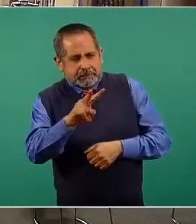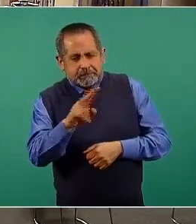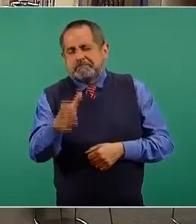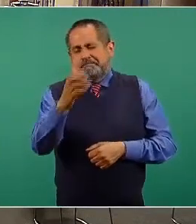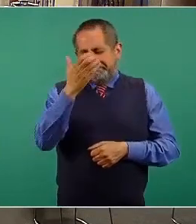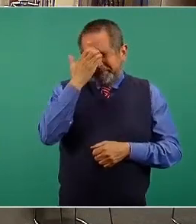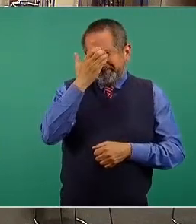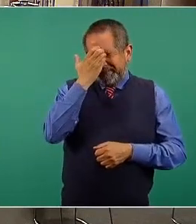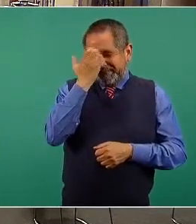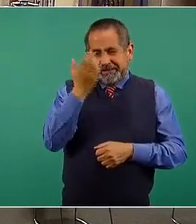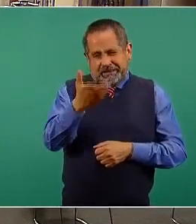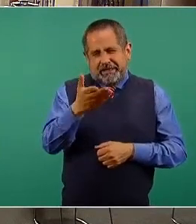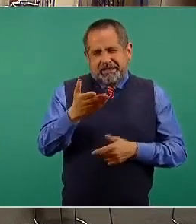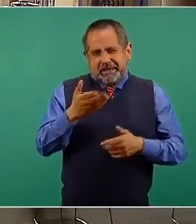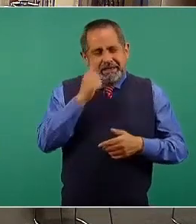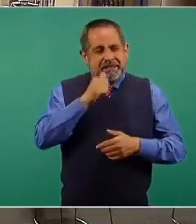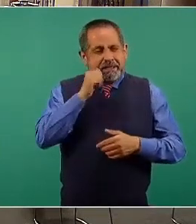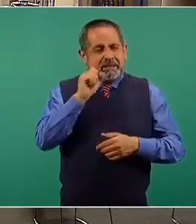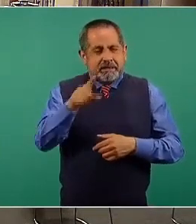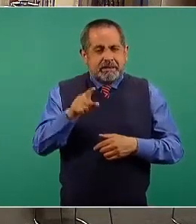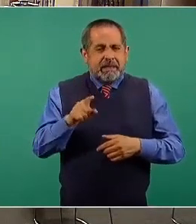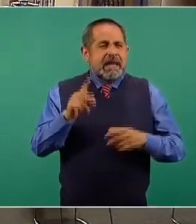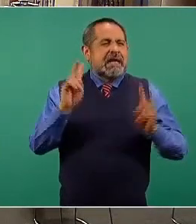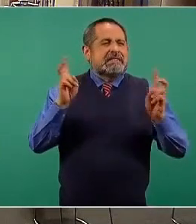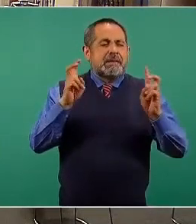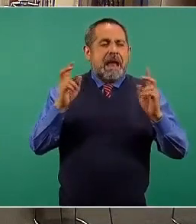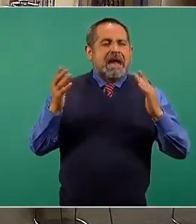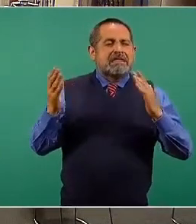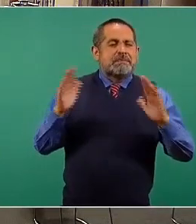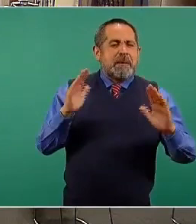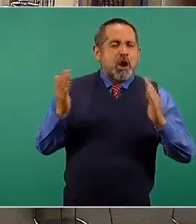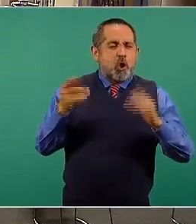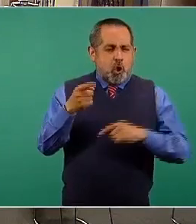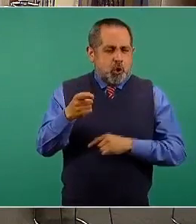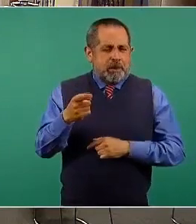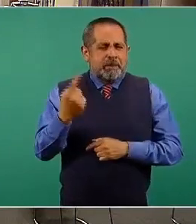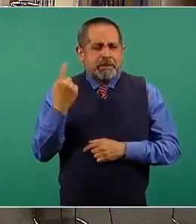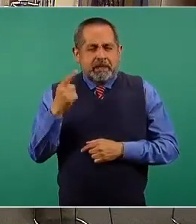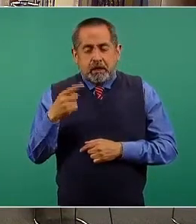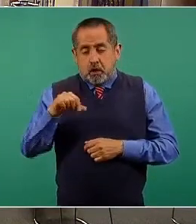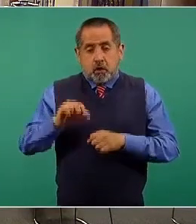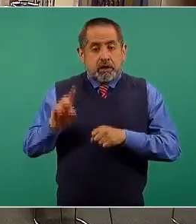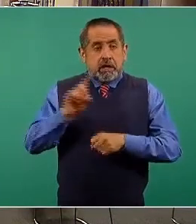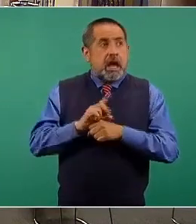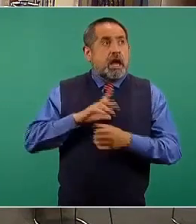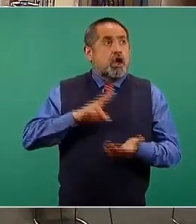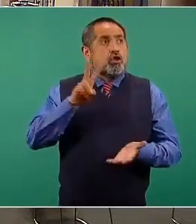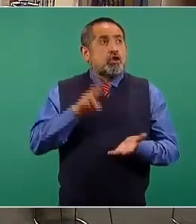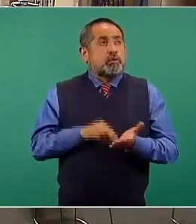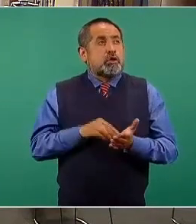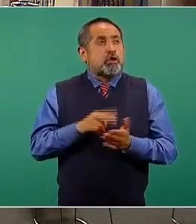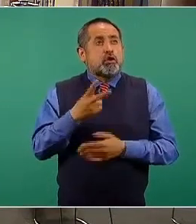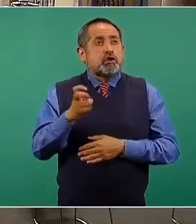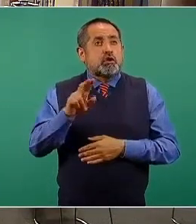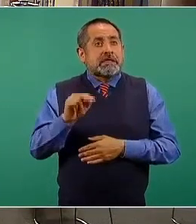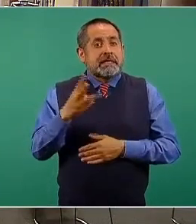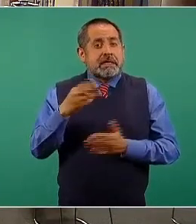esta gráfica que hemos llamado una gráfica en espejo, donde para el día de hoy tenemos